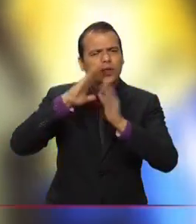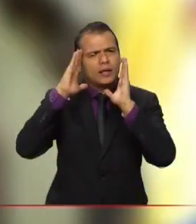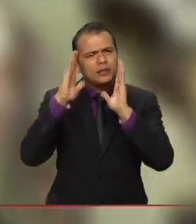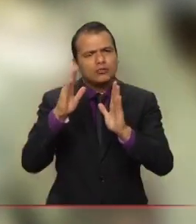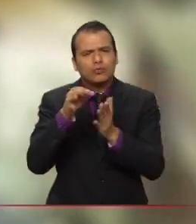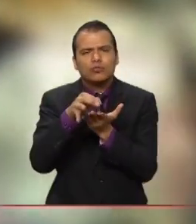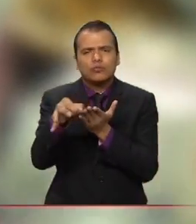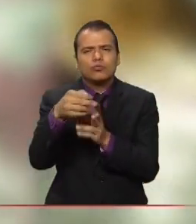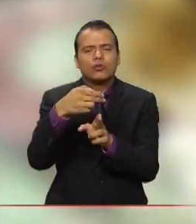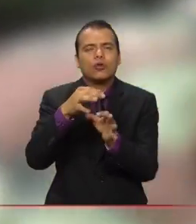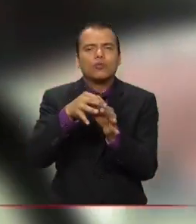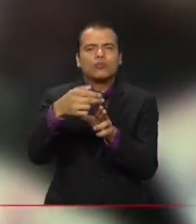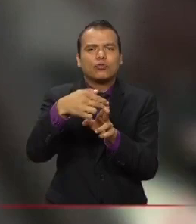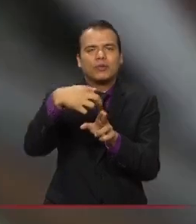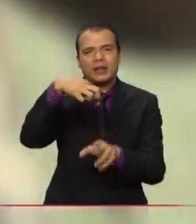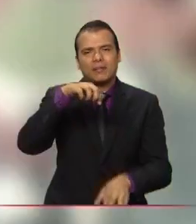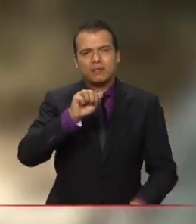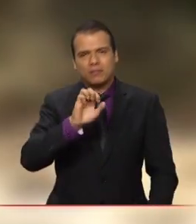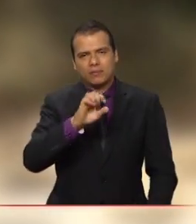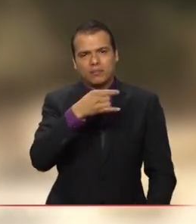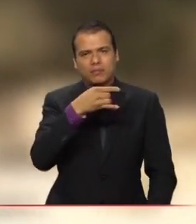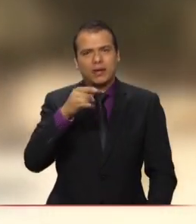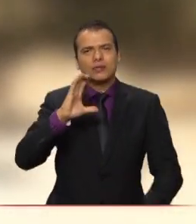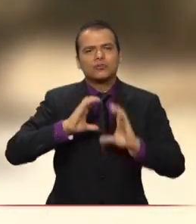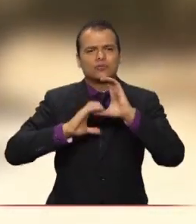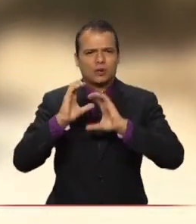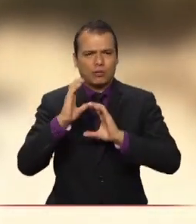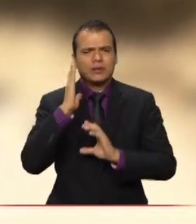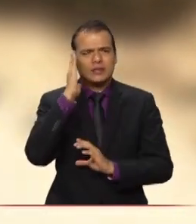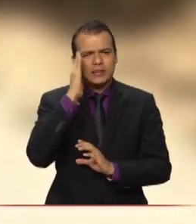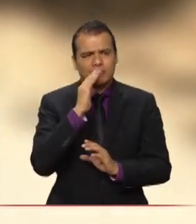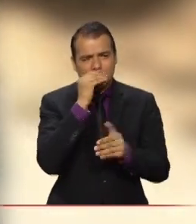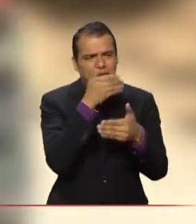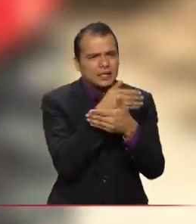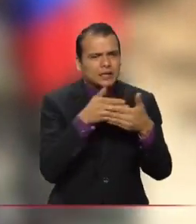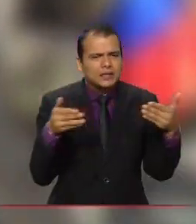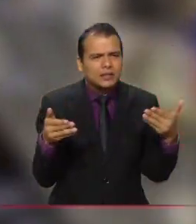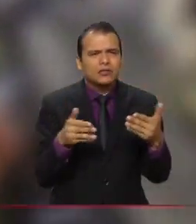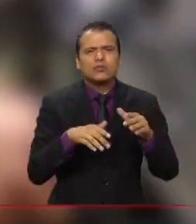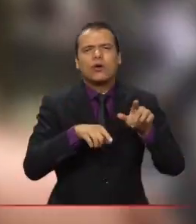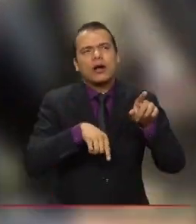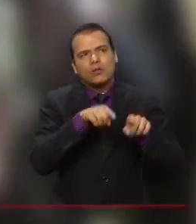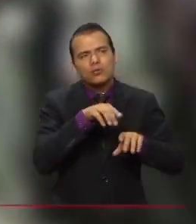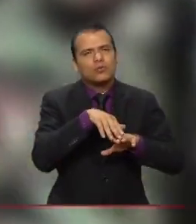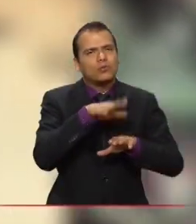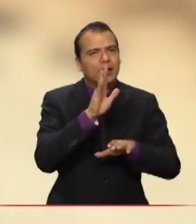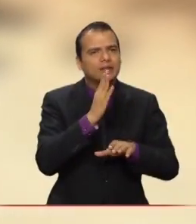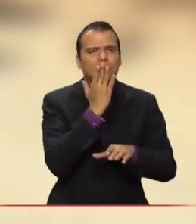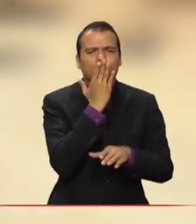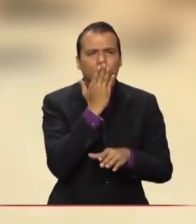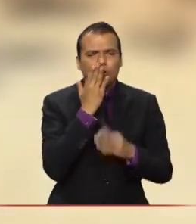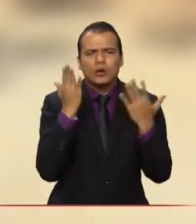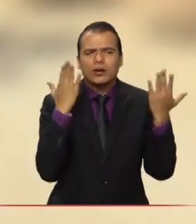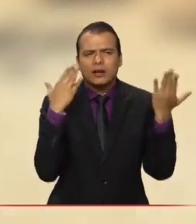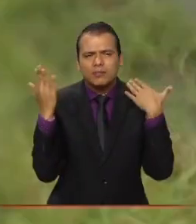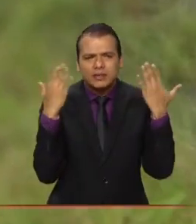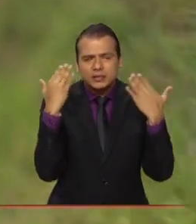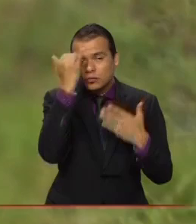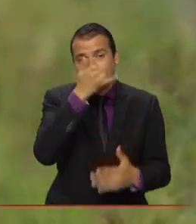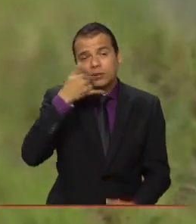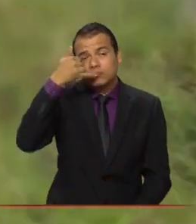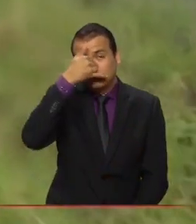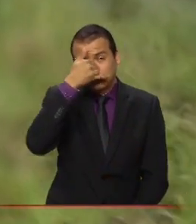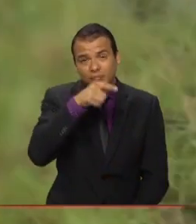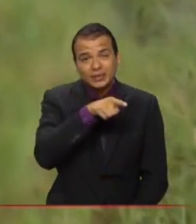advirtiendo que los menores, algunos de ellos pertenecientes a comunidades indígenas, afrocolombianas o campesinas, permanecen en